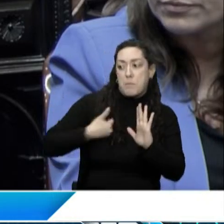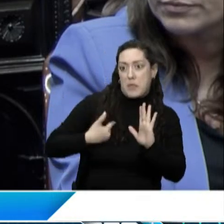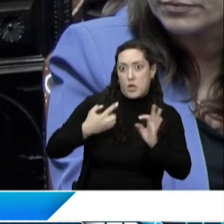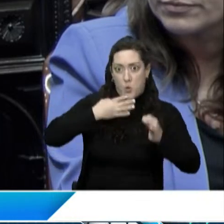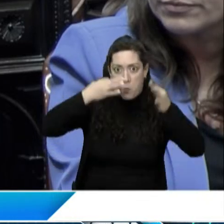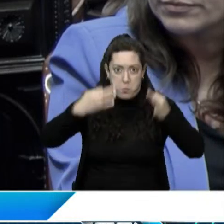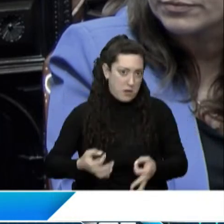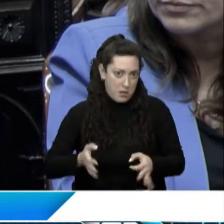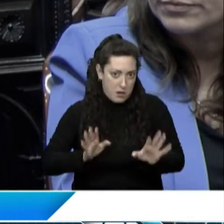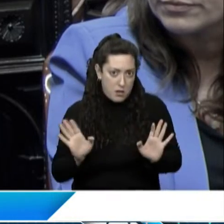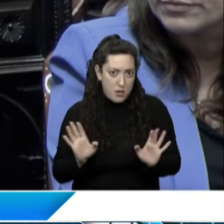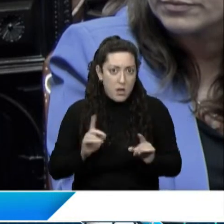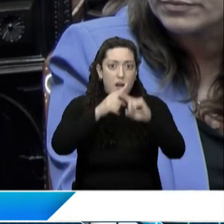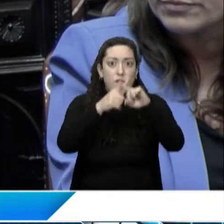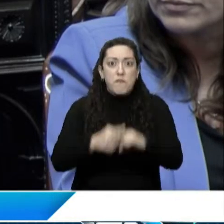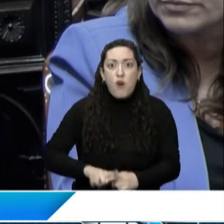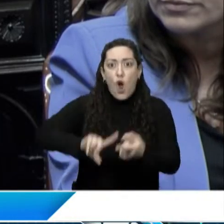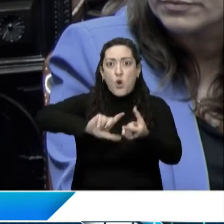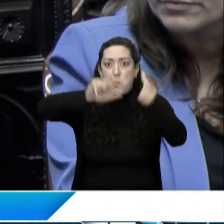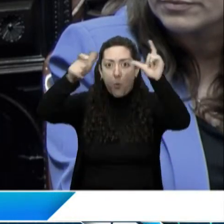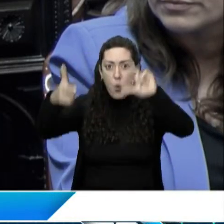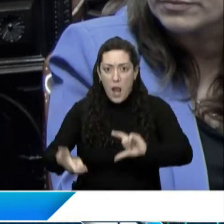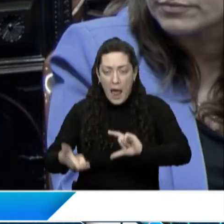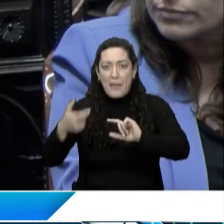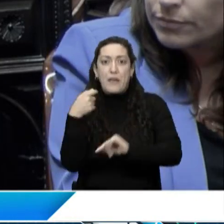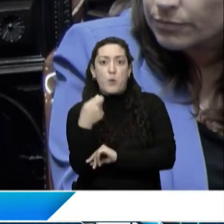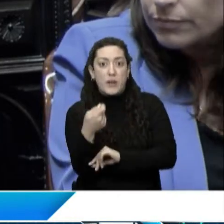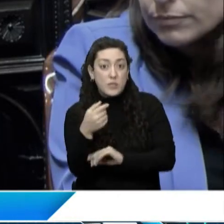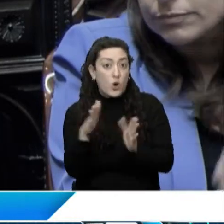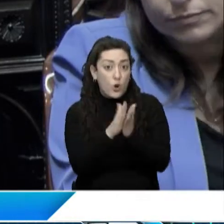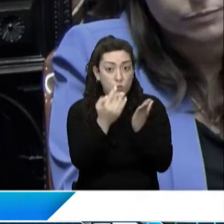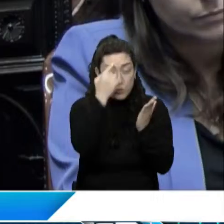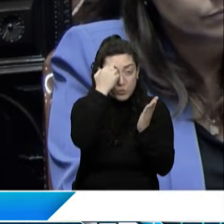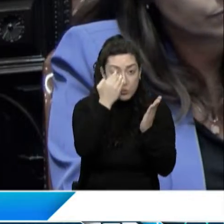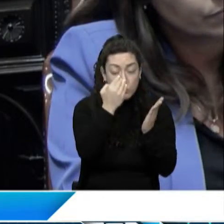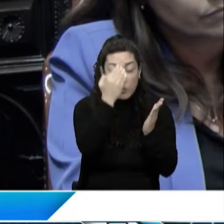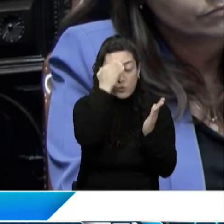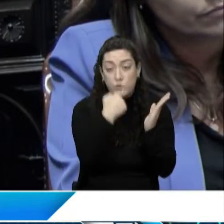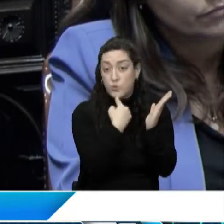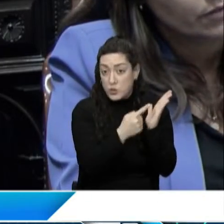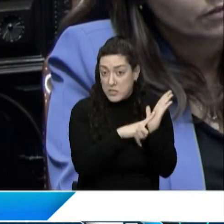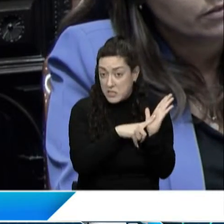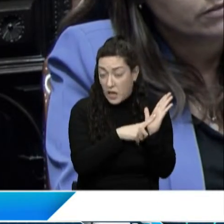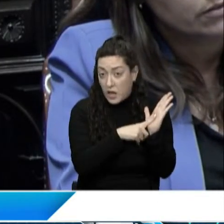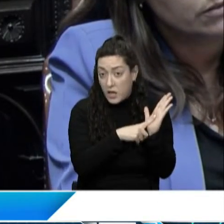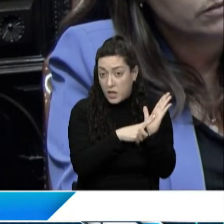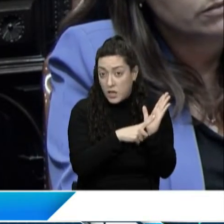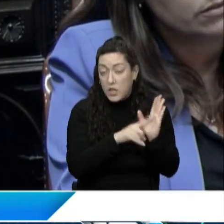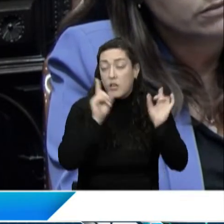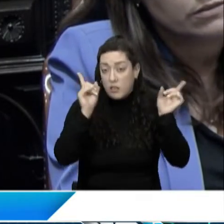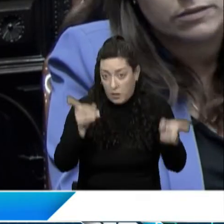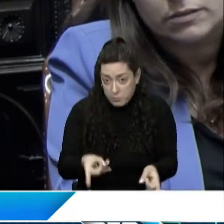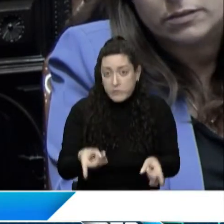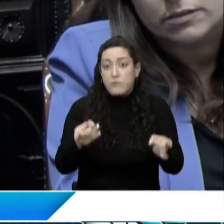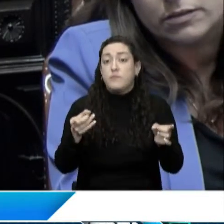La fórmula de movilidad, así lo tiene dicho nuestra Constitución, pero así lo tiene respaldado